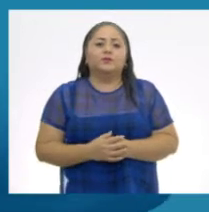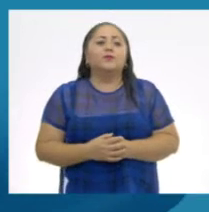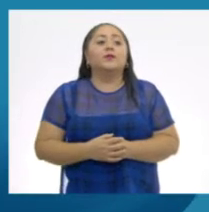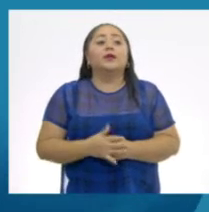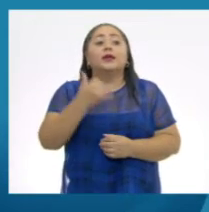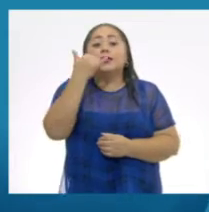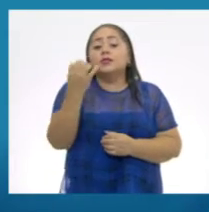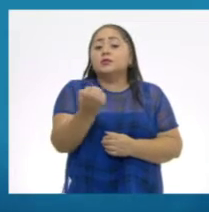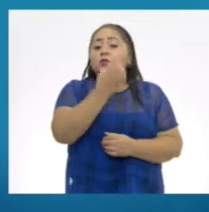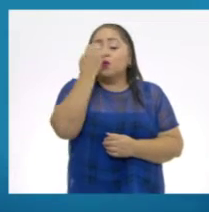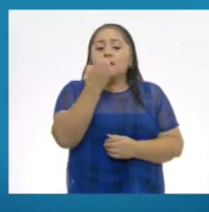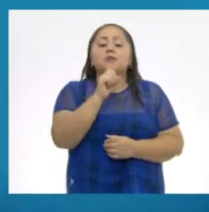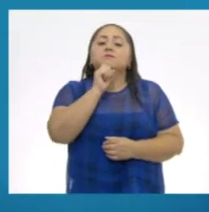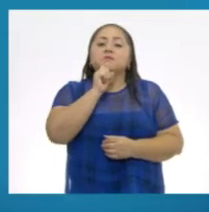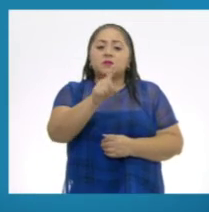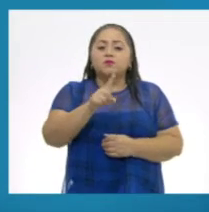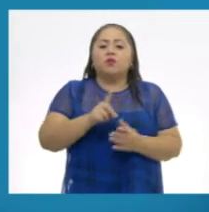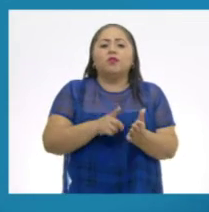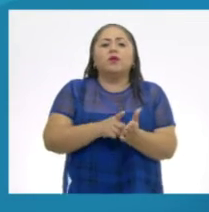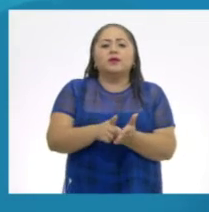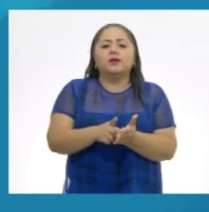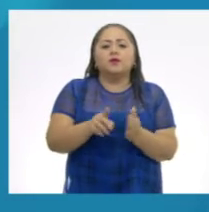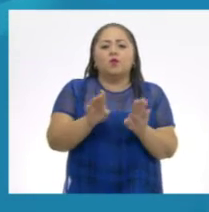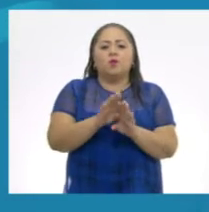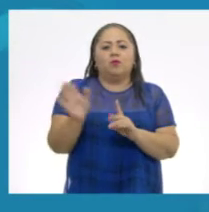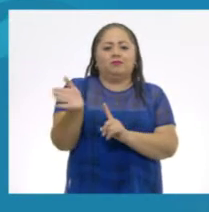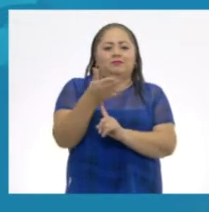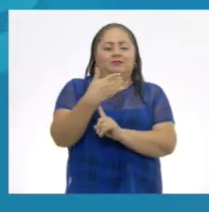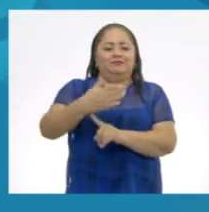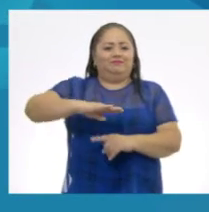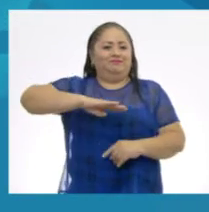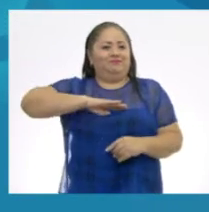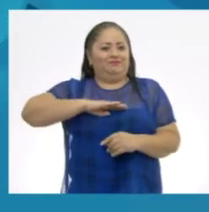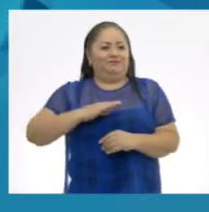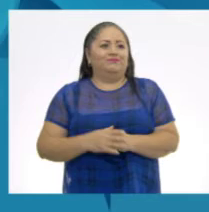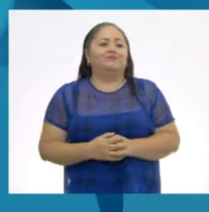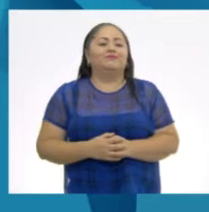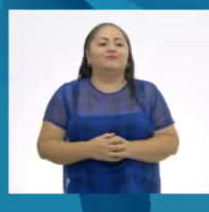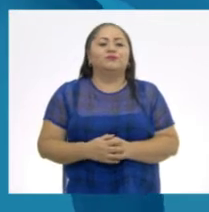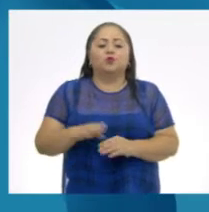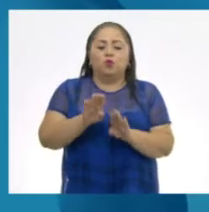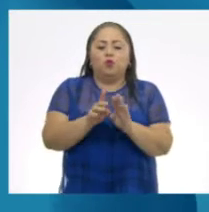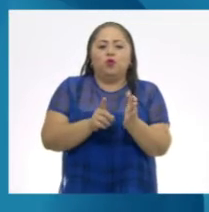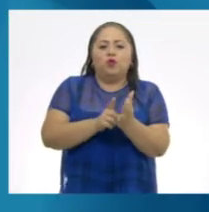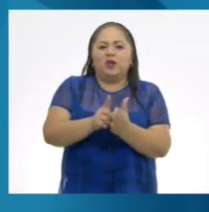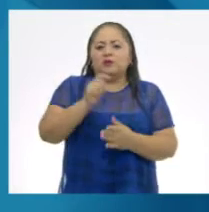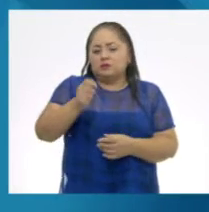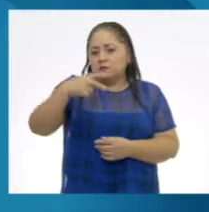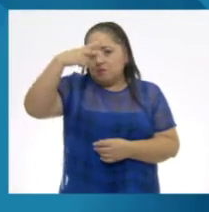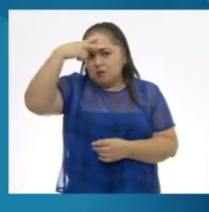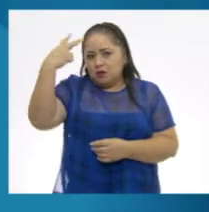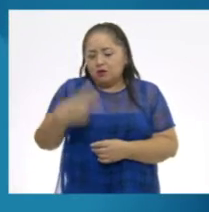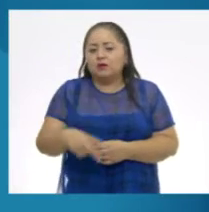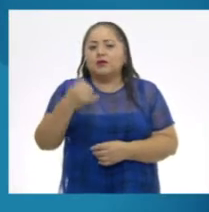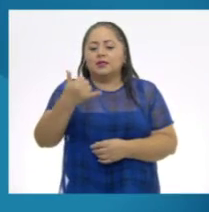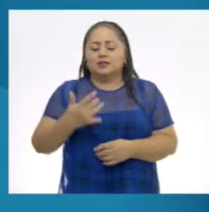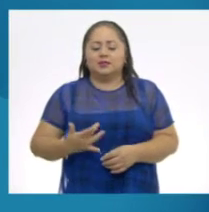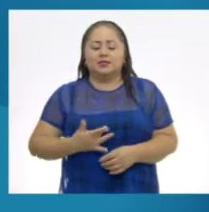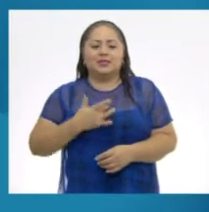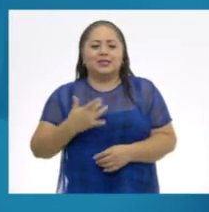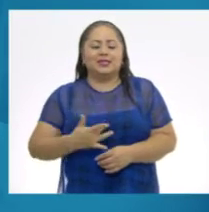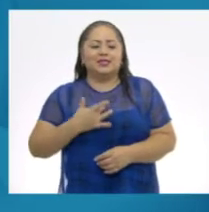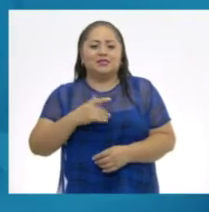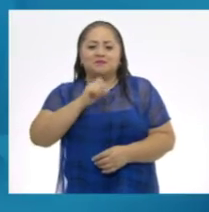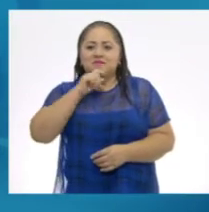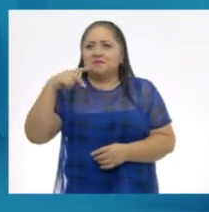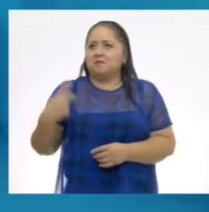Y en la escuela también ejercemos nuestro derecho a la nacionalidad. Nuestro derecho a ser mexicanos y a sentirnos